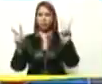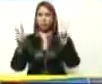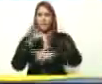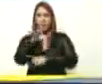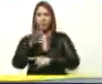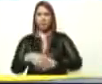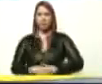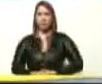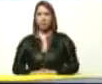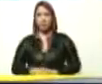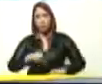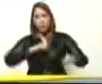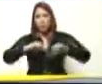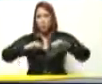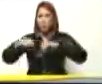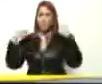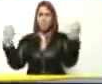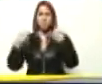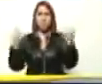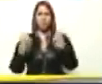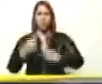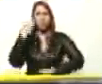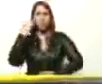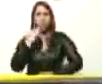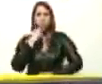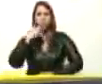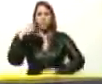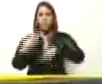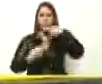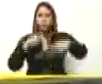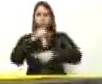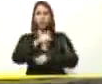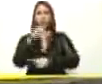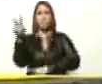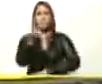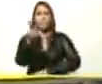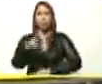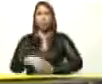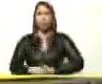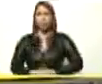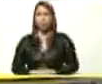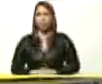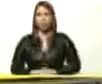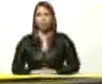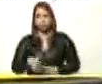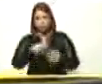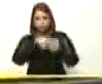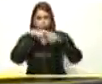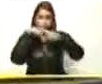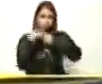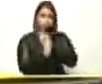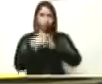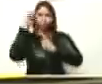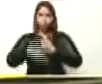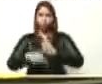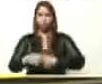patria, para el movimiento popular, bolivariano, y revolucionario, Venezuela, para el gran polo patriótico.